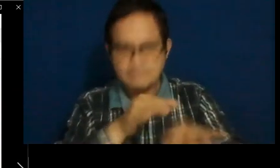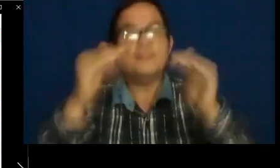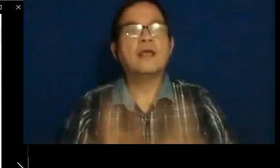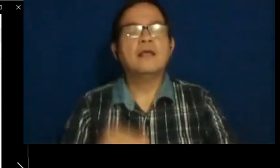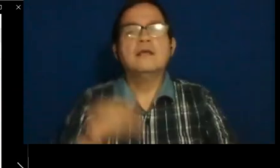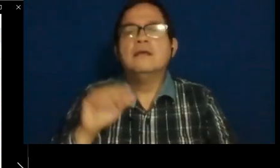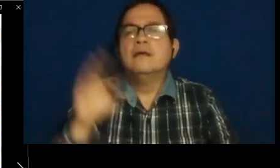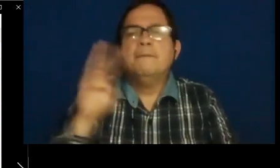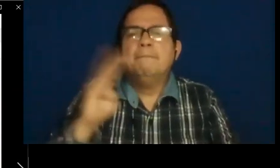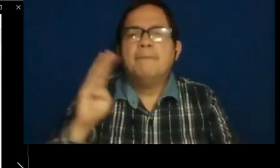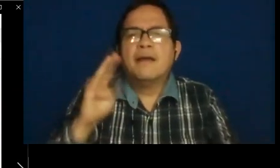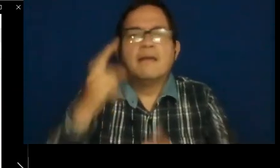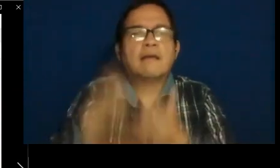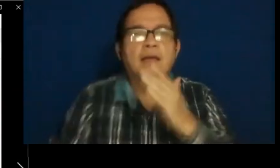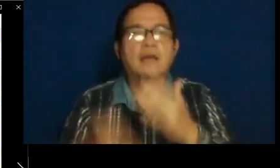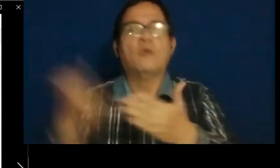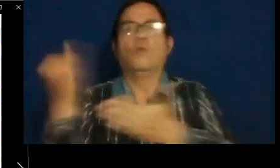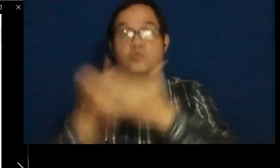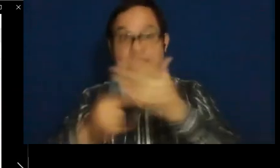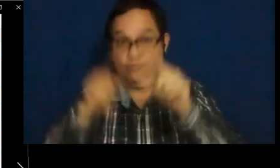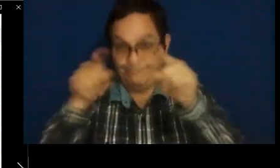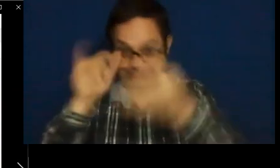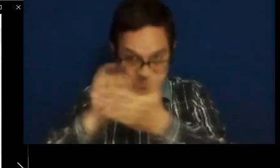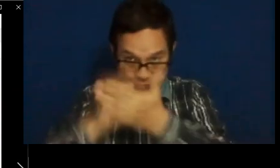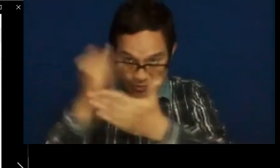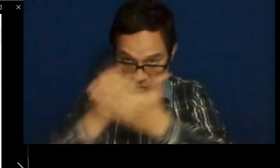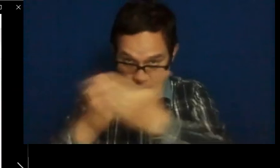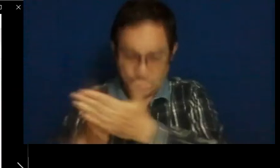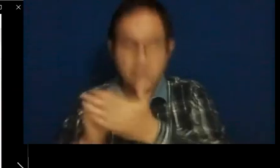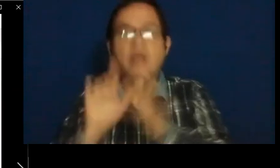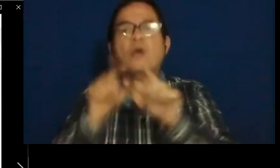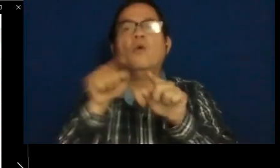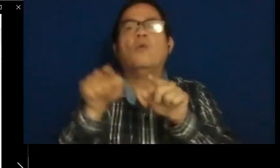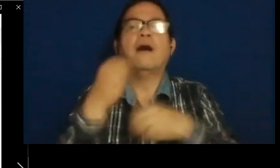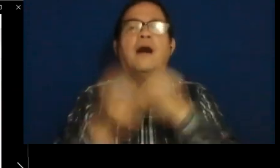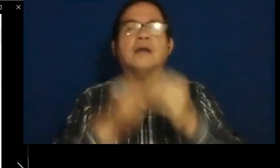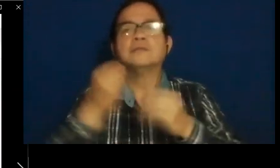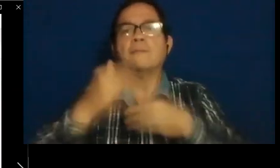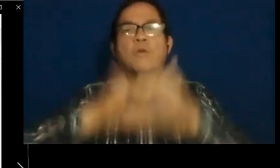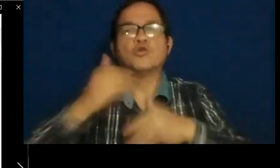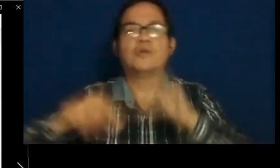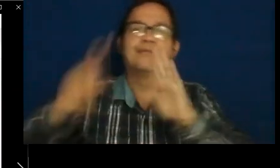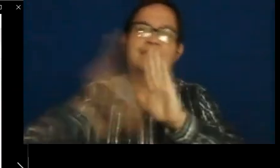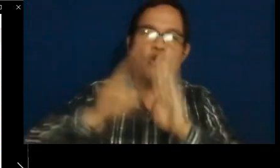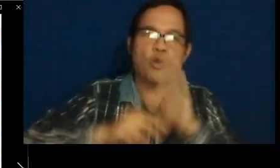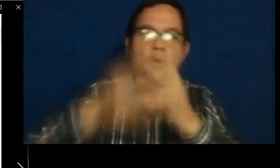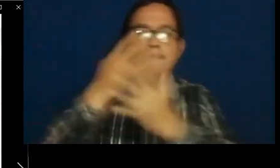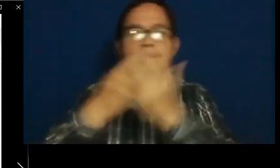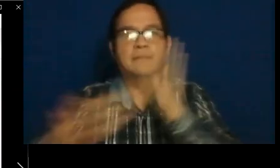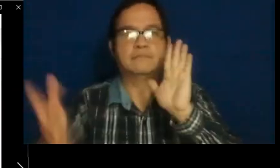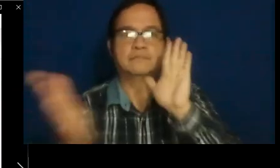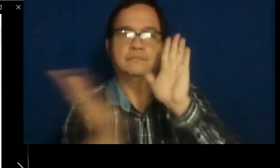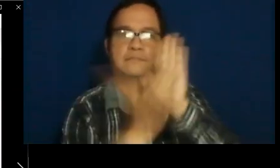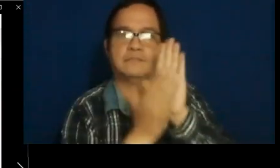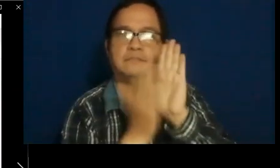lo que vamos a hacer es que utilizando los gráficos que tienen ahí, van a hacer un proceso teórico matemático, una demostración